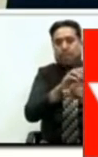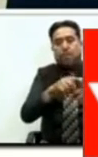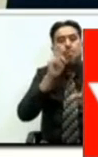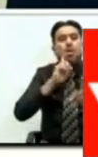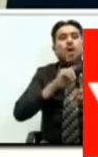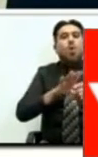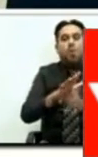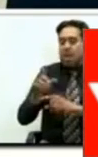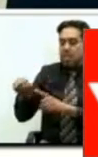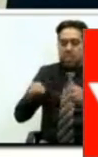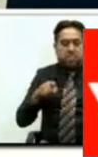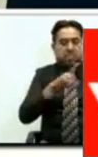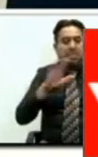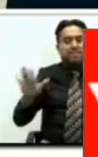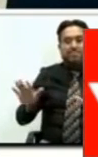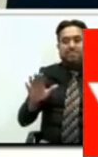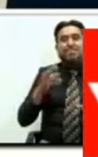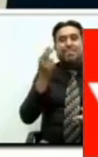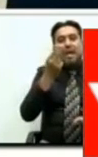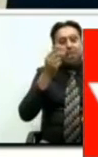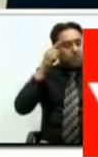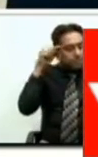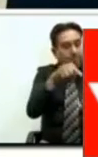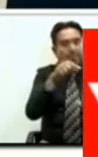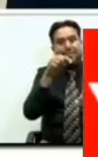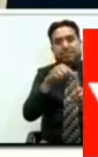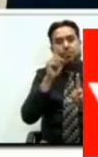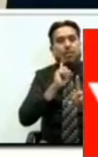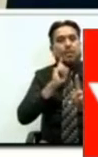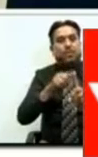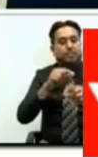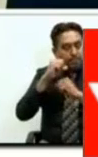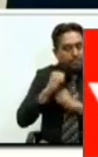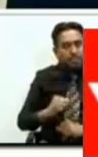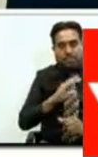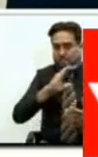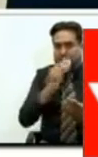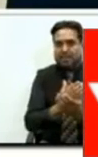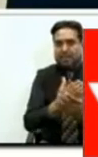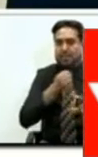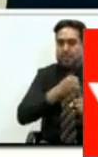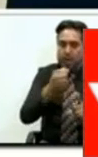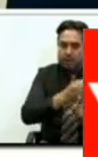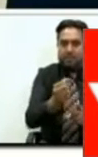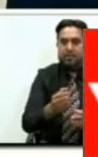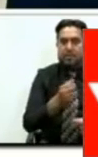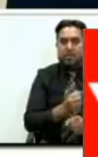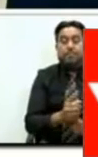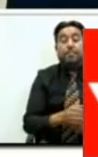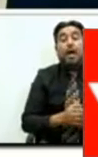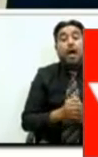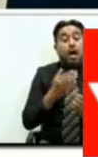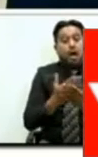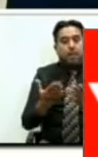es más represora que otra también quisiera hacer un exhorto para que ojalá que en la